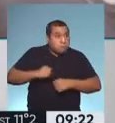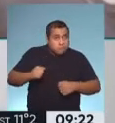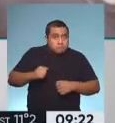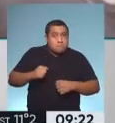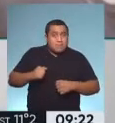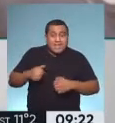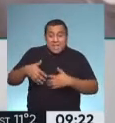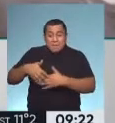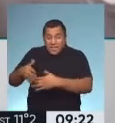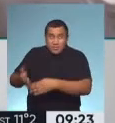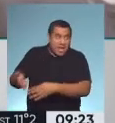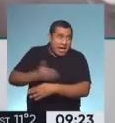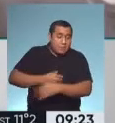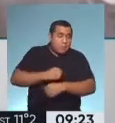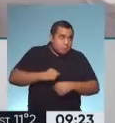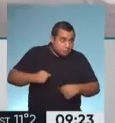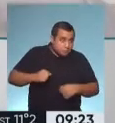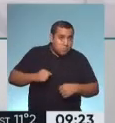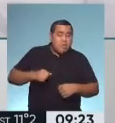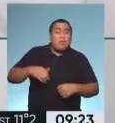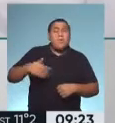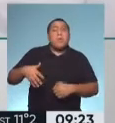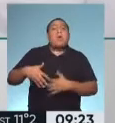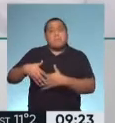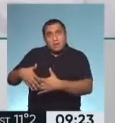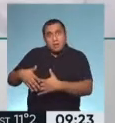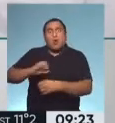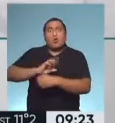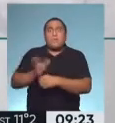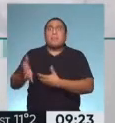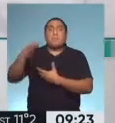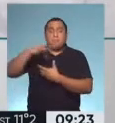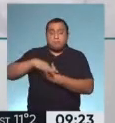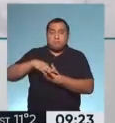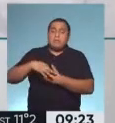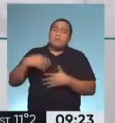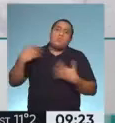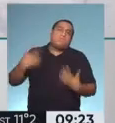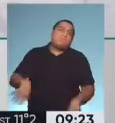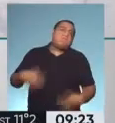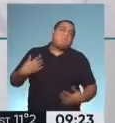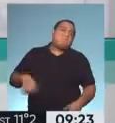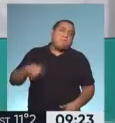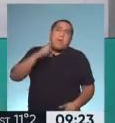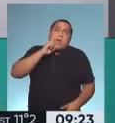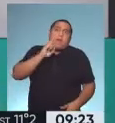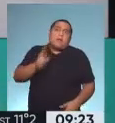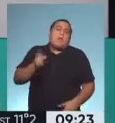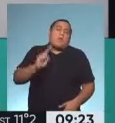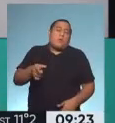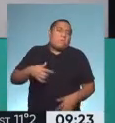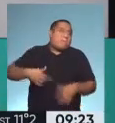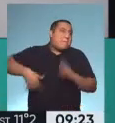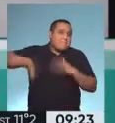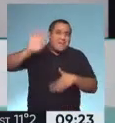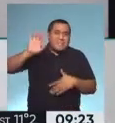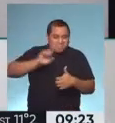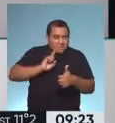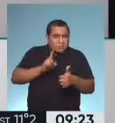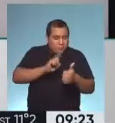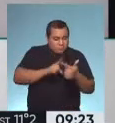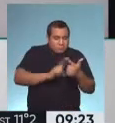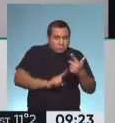del embarazo si contra el cubit durante el embarazo lo que hace es aumentar ese riesgo de que sucedan todas estas cuestiones que se han detectado